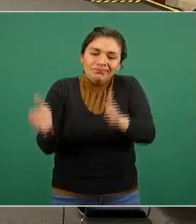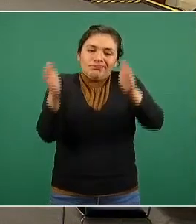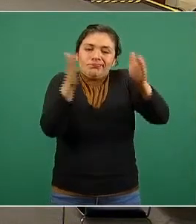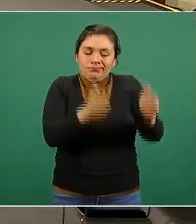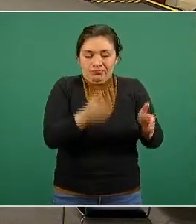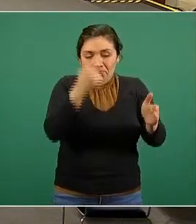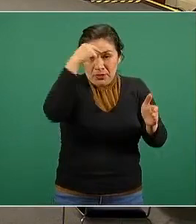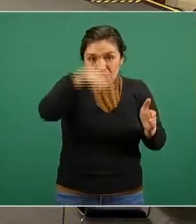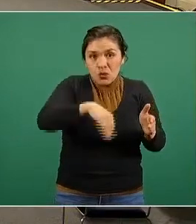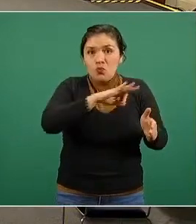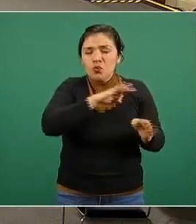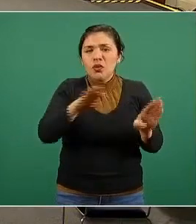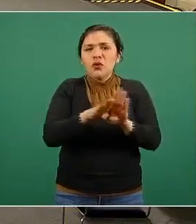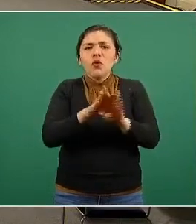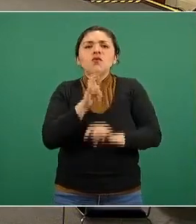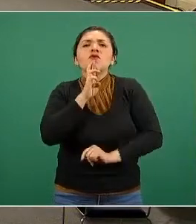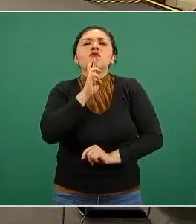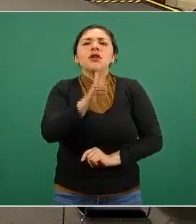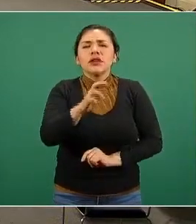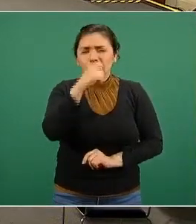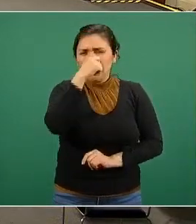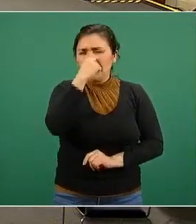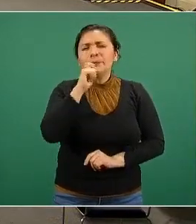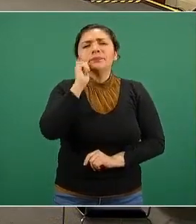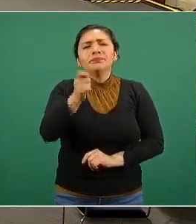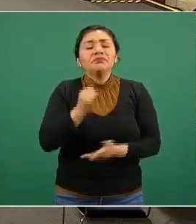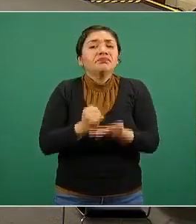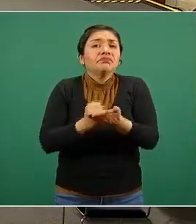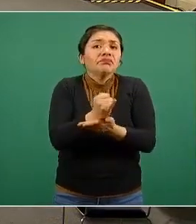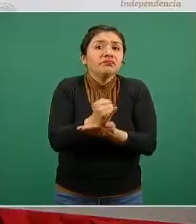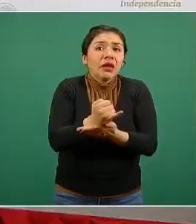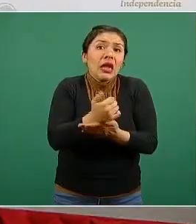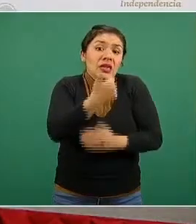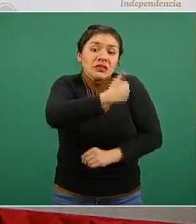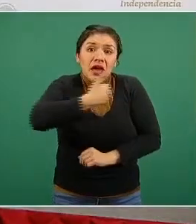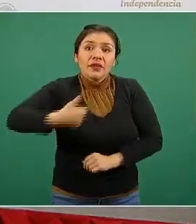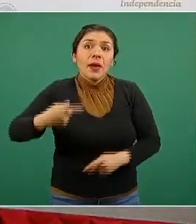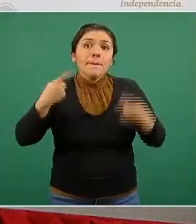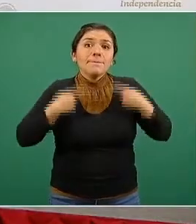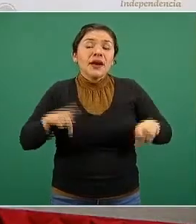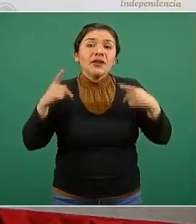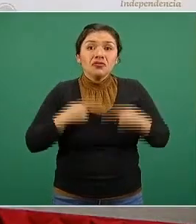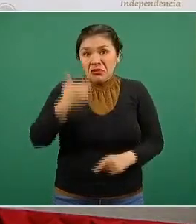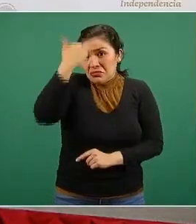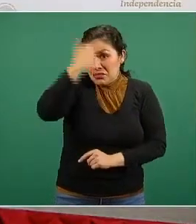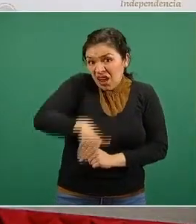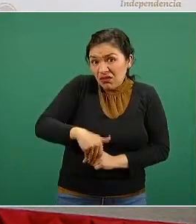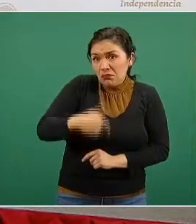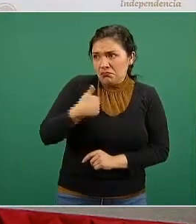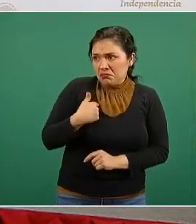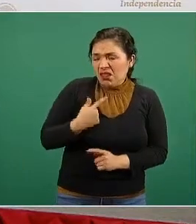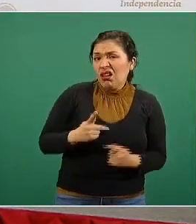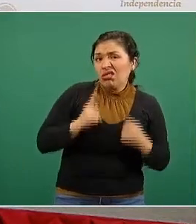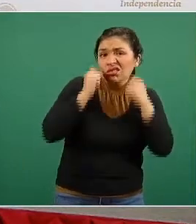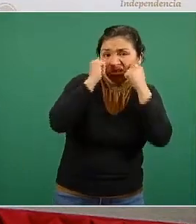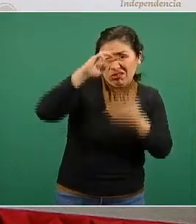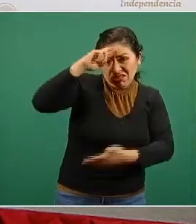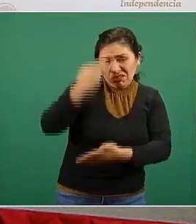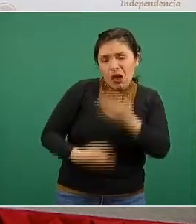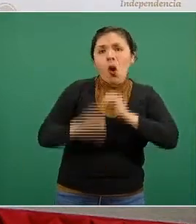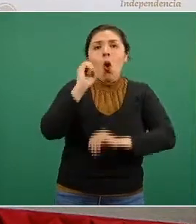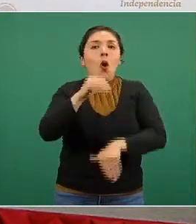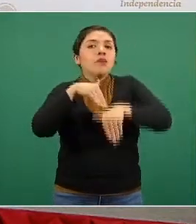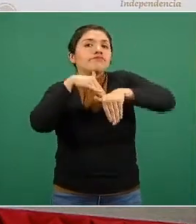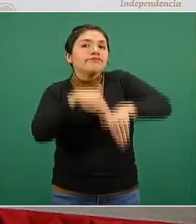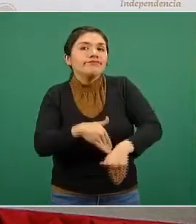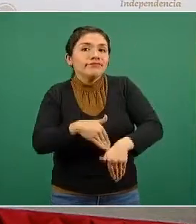para poder responder a las mismas, que es la decisión que cada uno de nosotros tomamos de acatarlos o no. Más allá de que